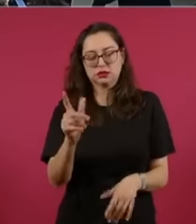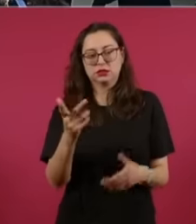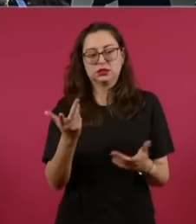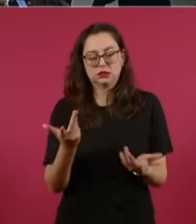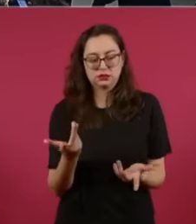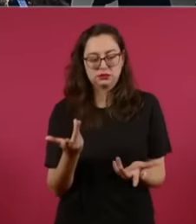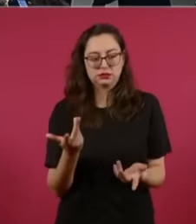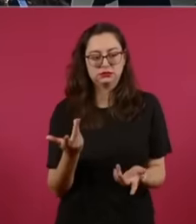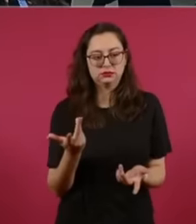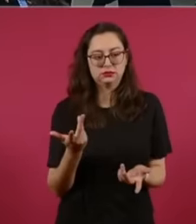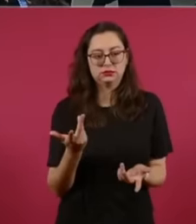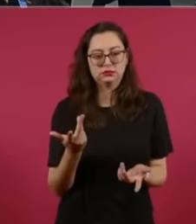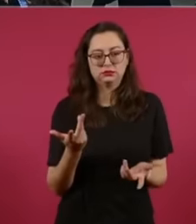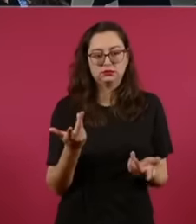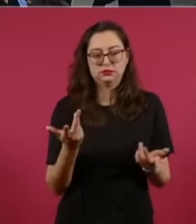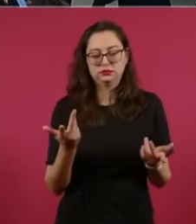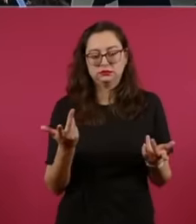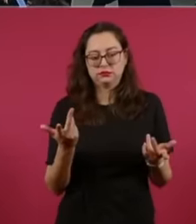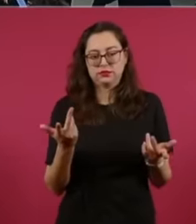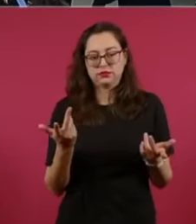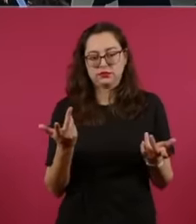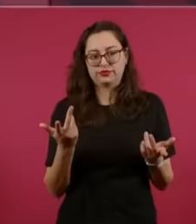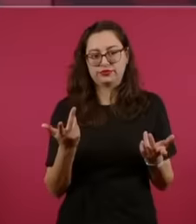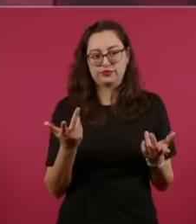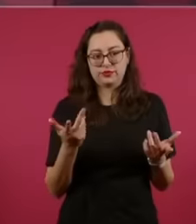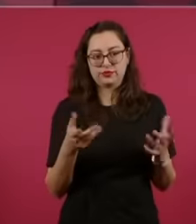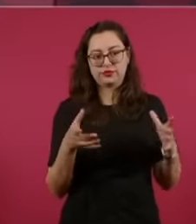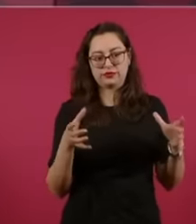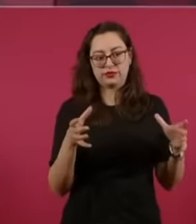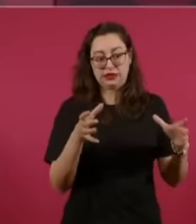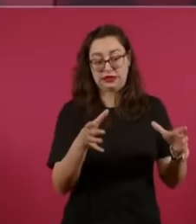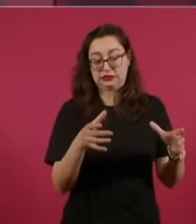abrevaban los corresponsales extranjeros.